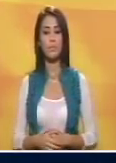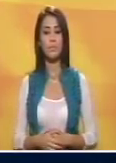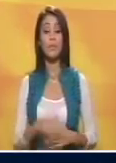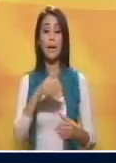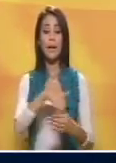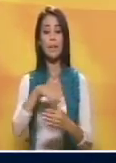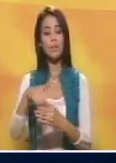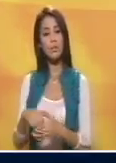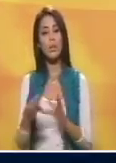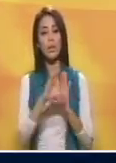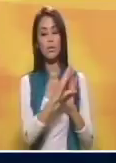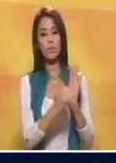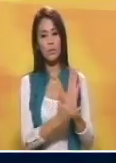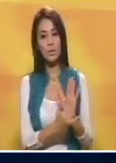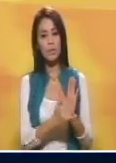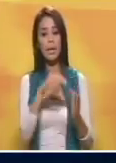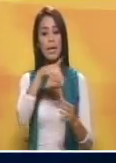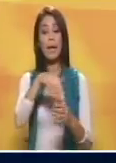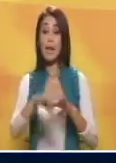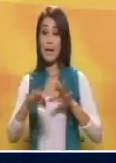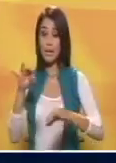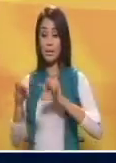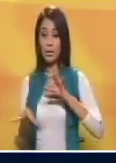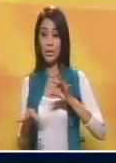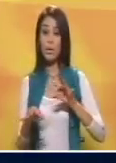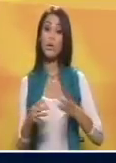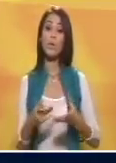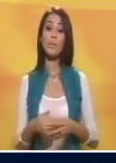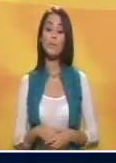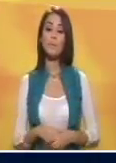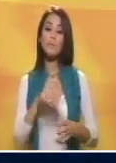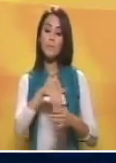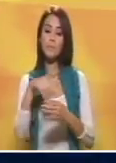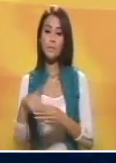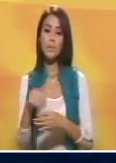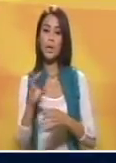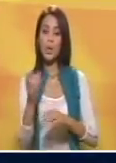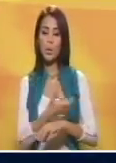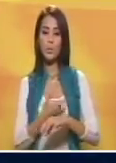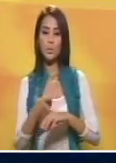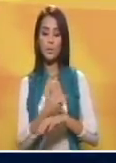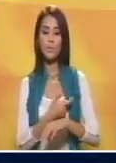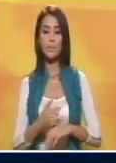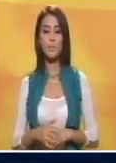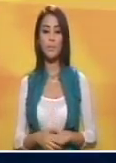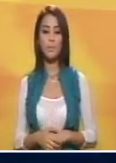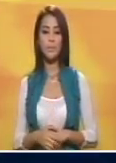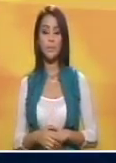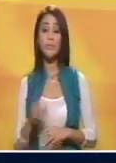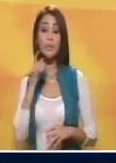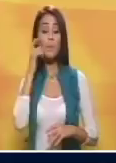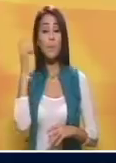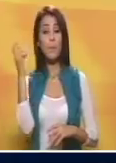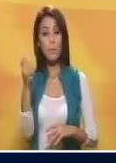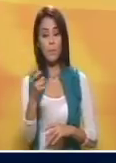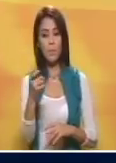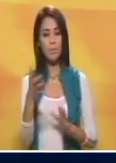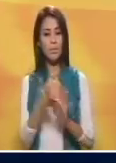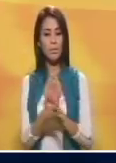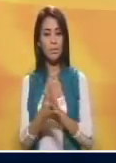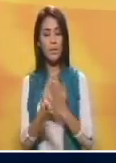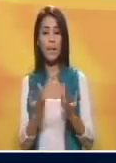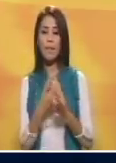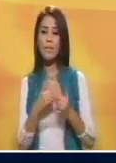de la constituyente, elección de los gobernadores, donde hemos renovado los cargos de elección popular para descomprimir